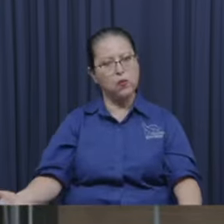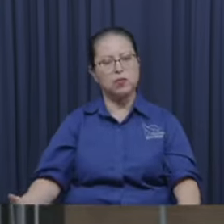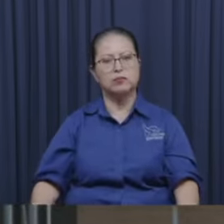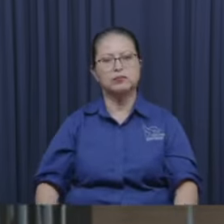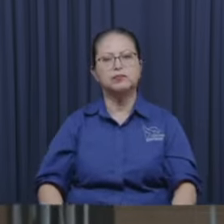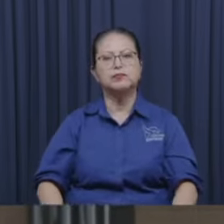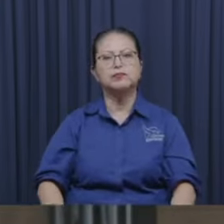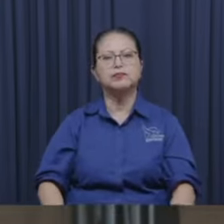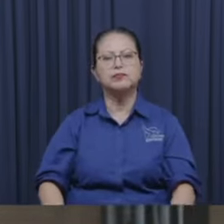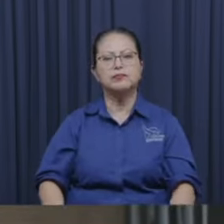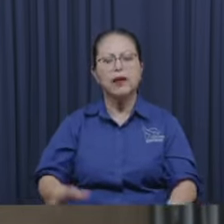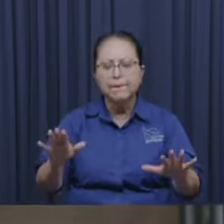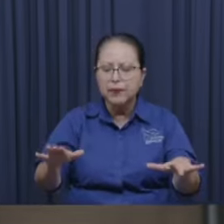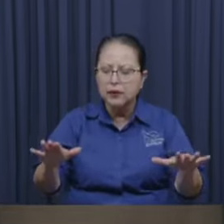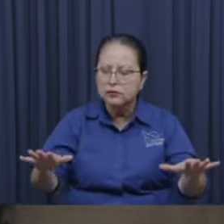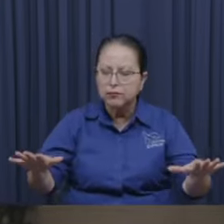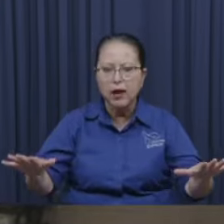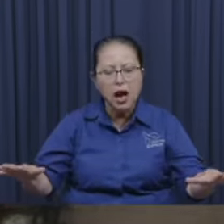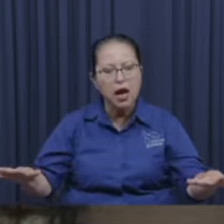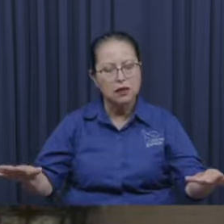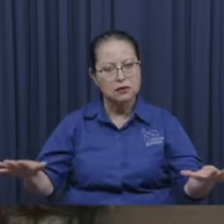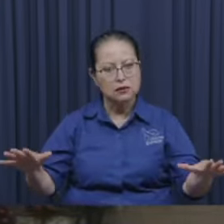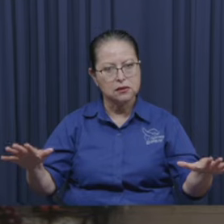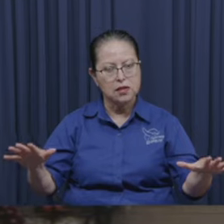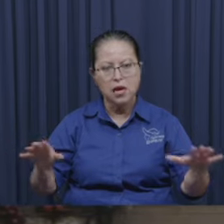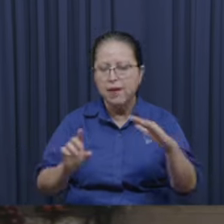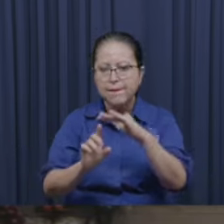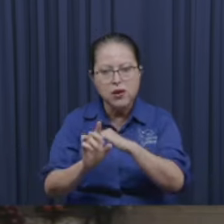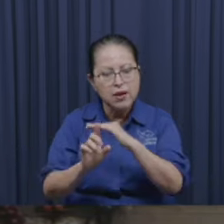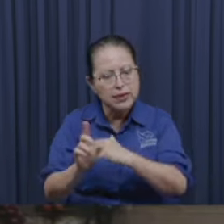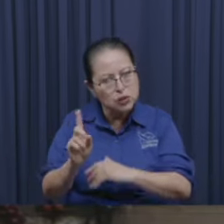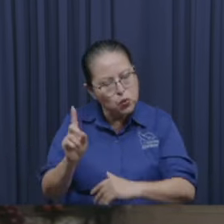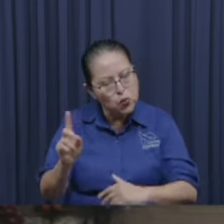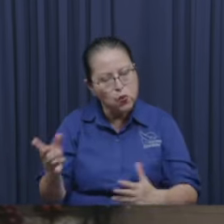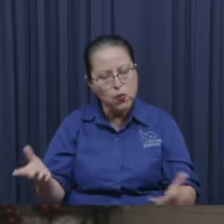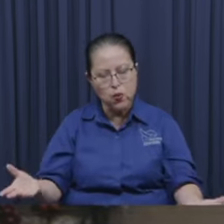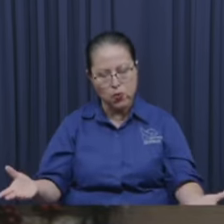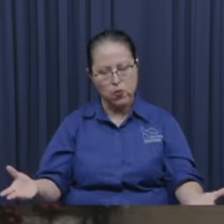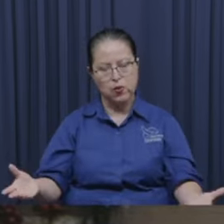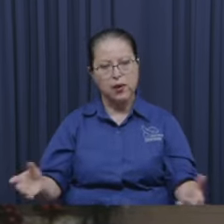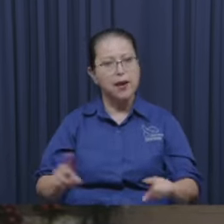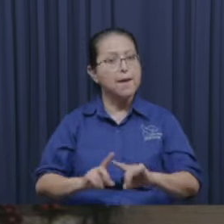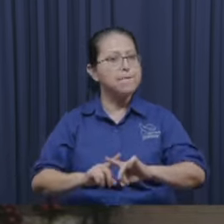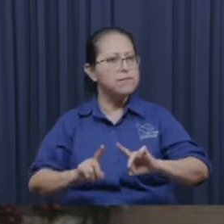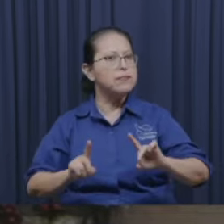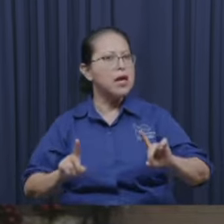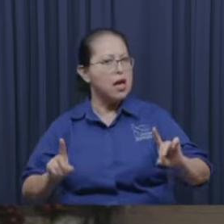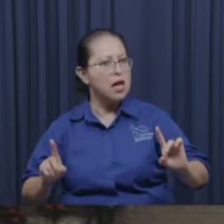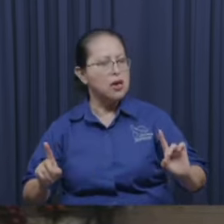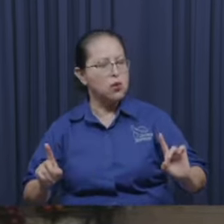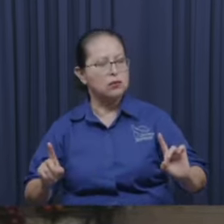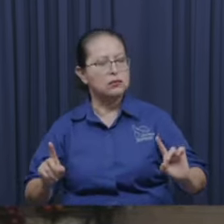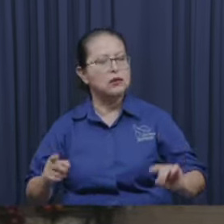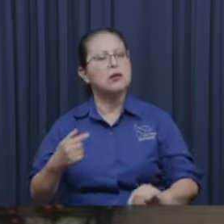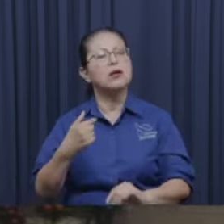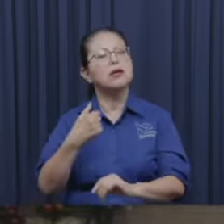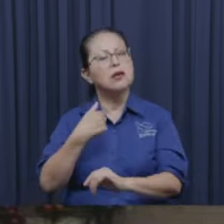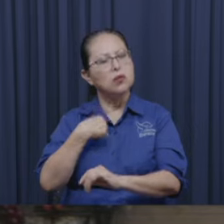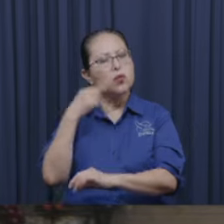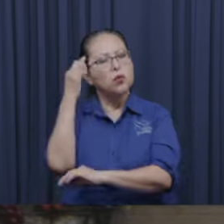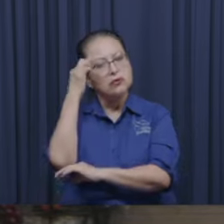sopapo tranquilícese no se meta en líos porque vamos a ser afectados pero pero ya que sabes